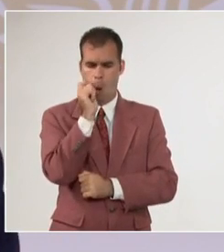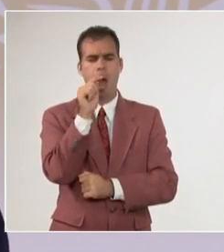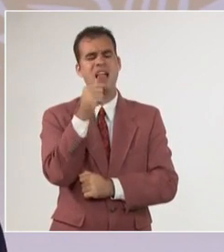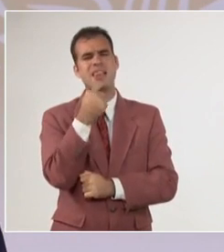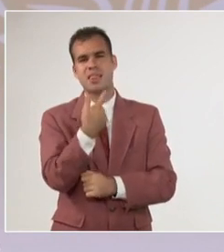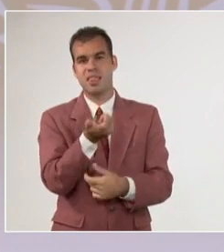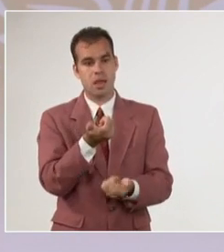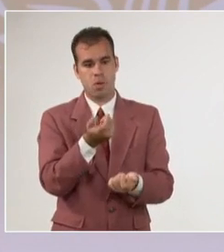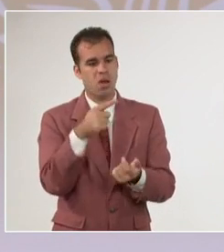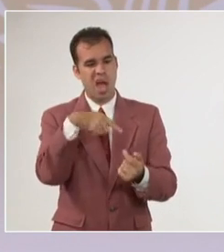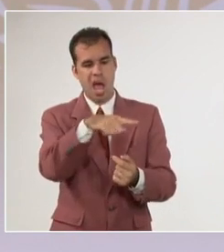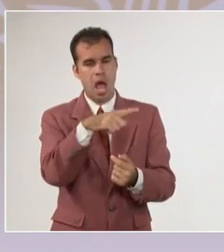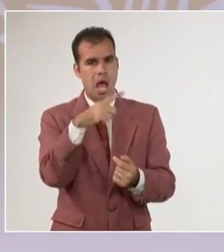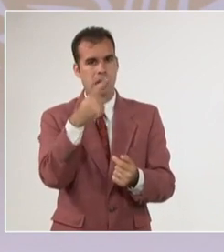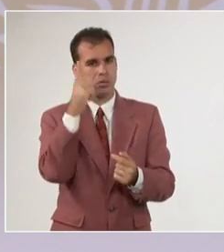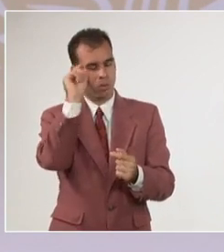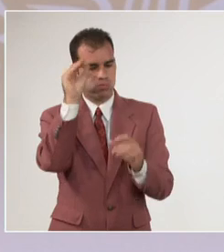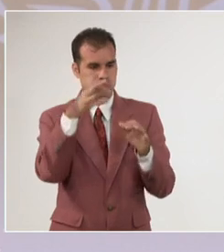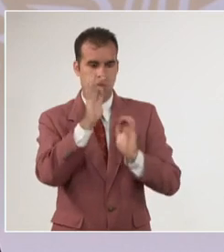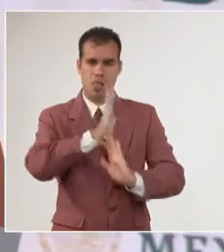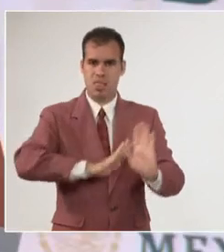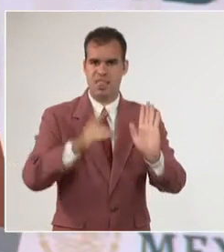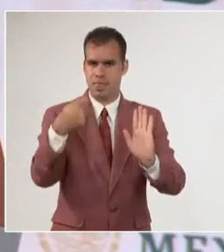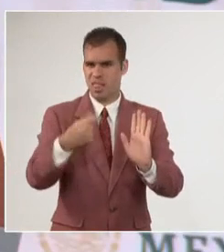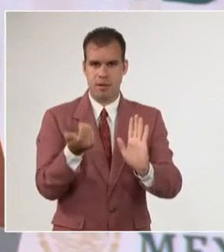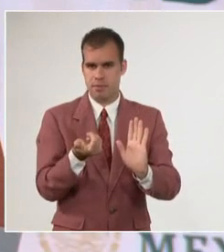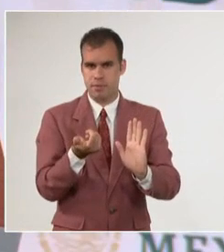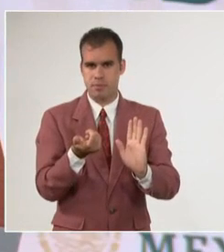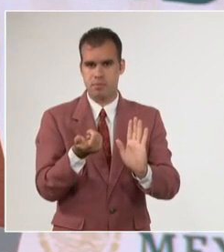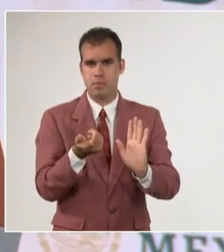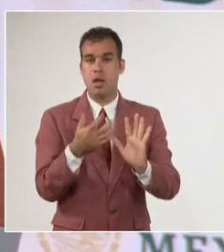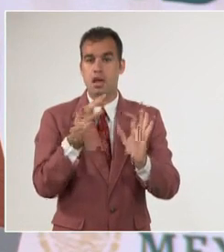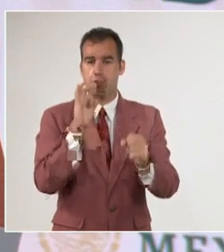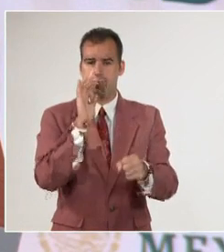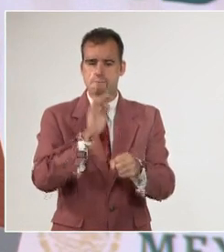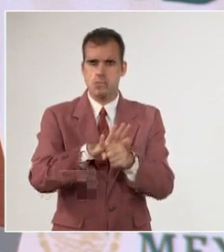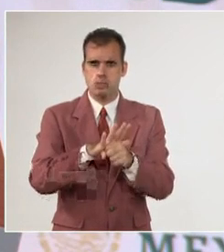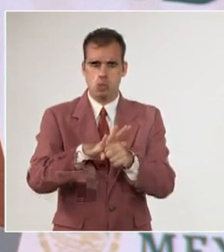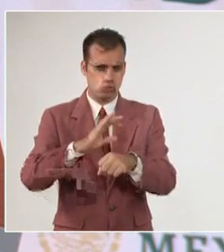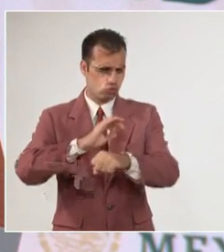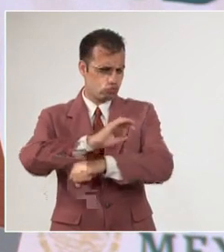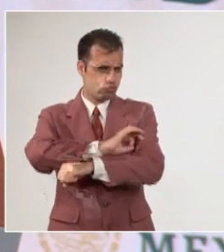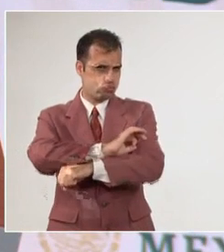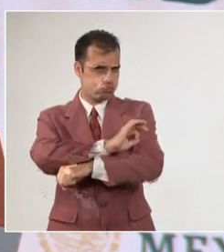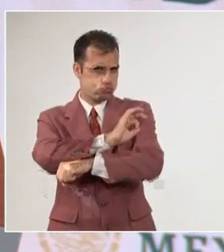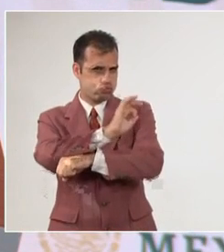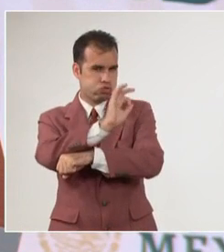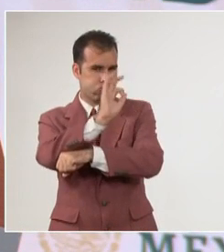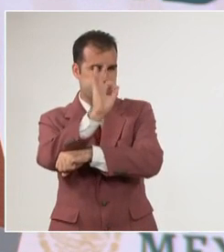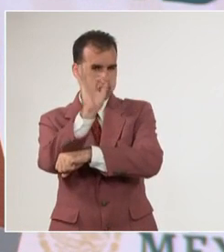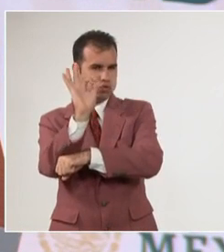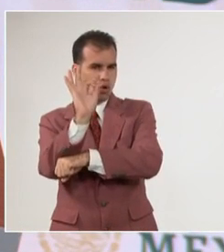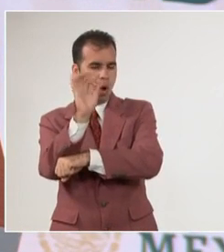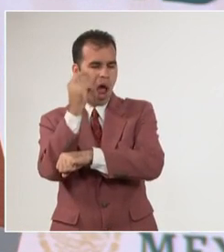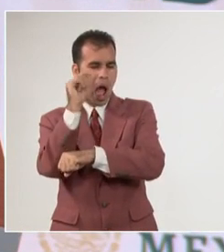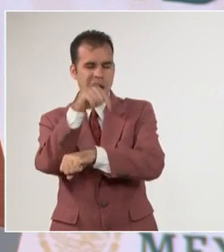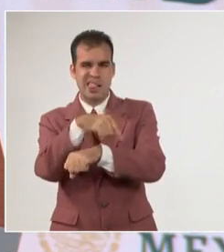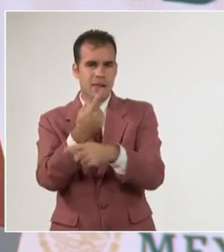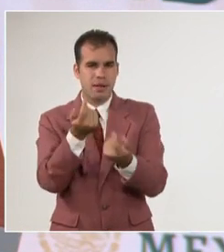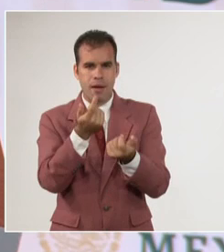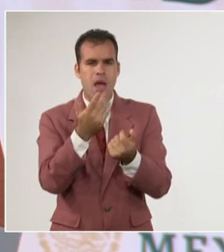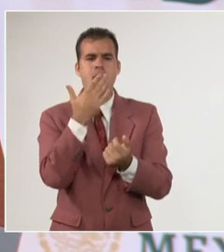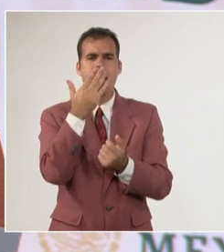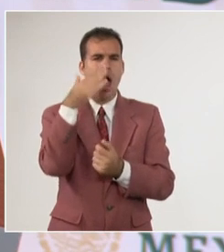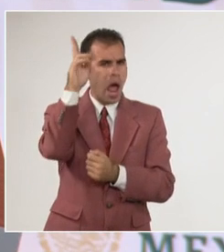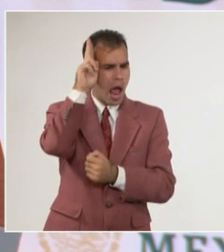propios hijos. Era la hora del sol, cuando clareaban por entre las moreras las chozas de adobe de la pobre indiada.